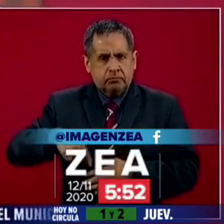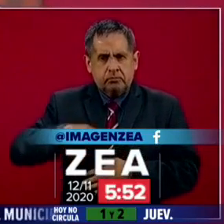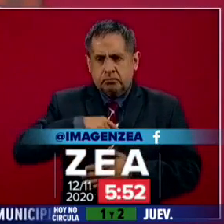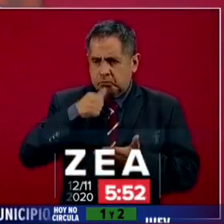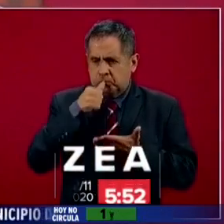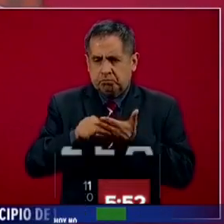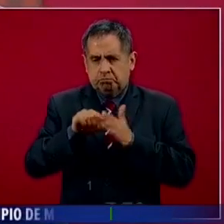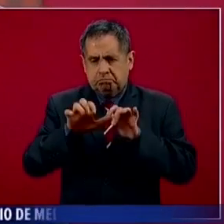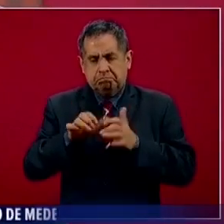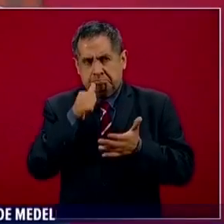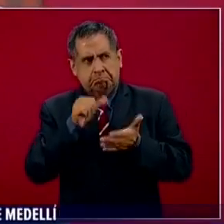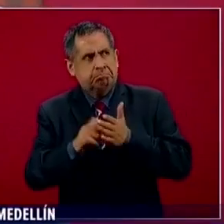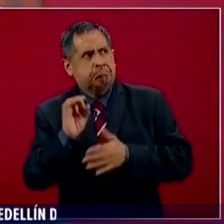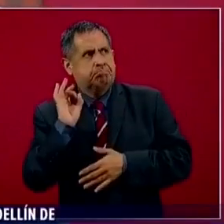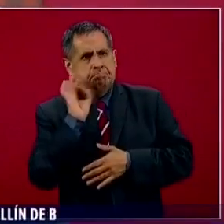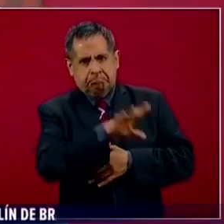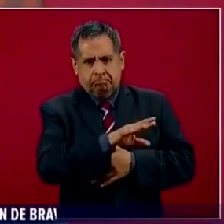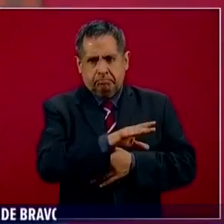una nota